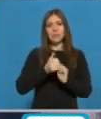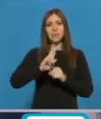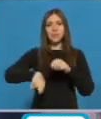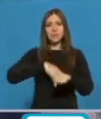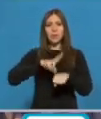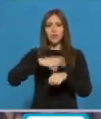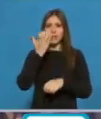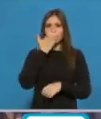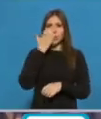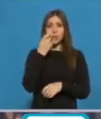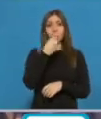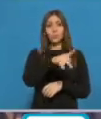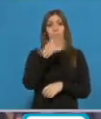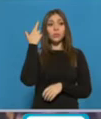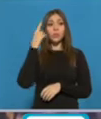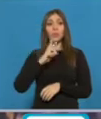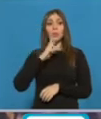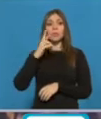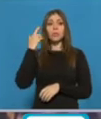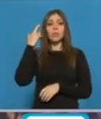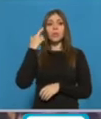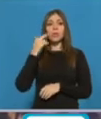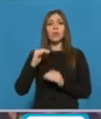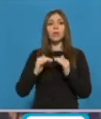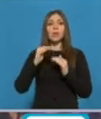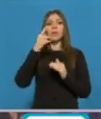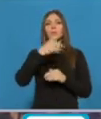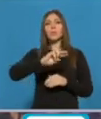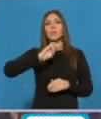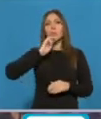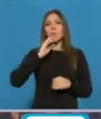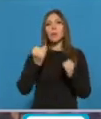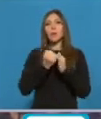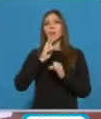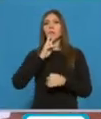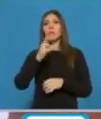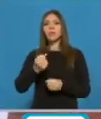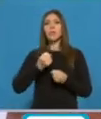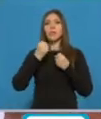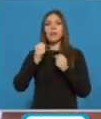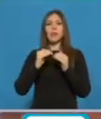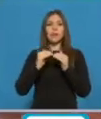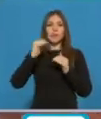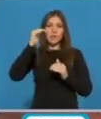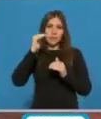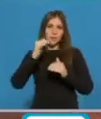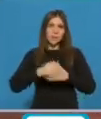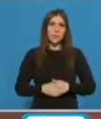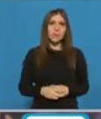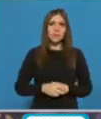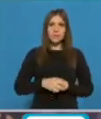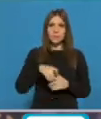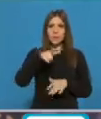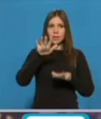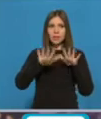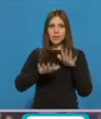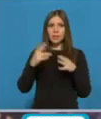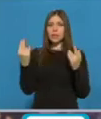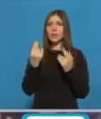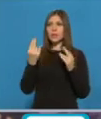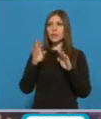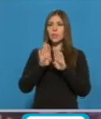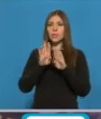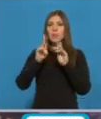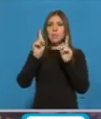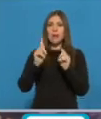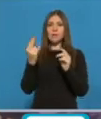fijas, mi tono de voz es alto. O sea, el tono de mi mamá es alto, el tono de mi hermana es alto. O sea, yo hasta a veces digo, necesitamos paz, ¿no? Hay que bajar